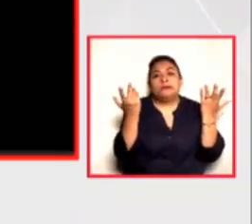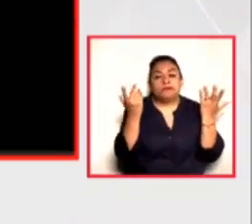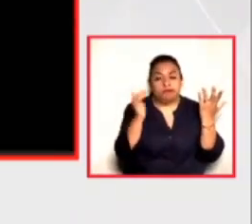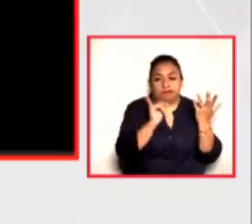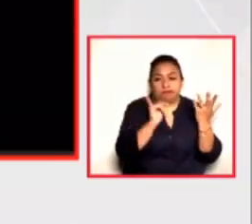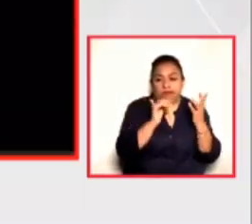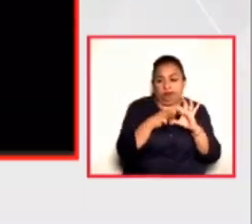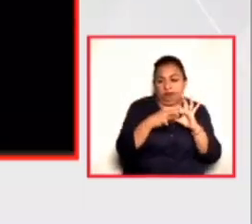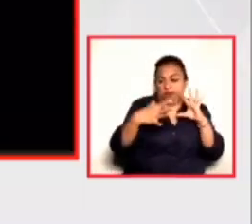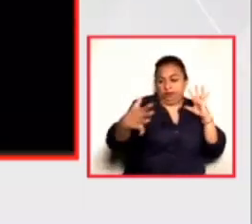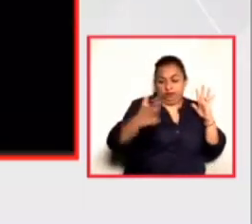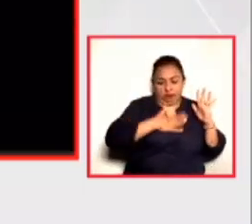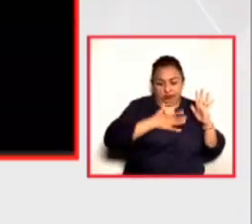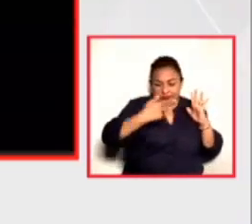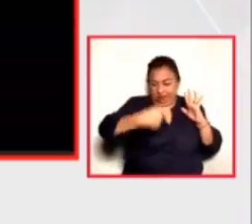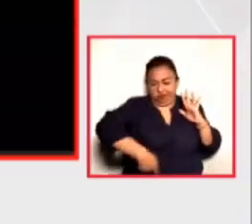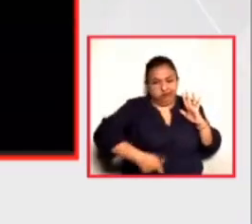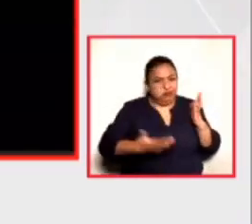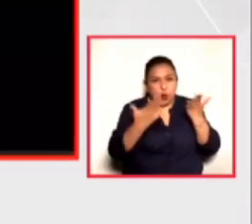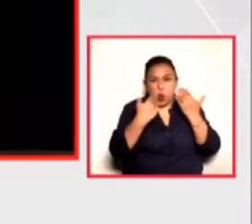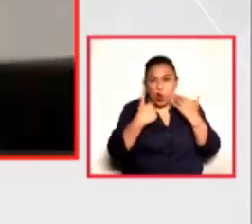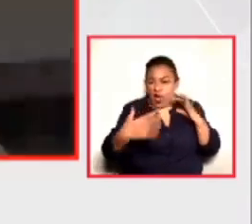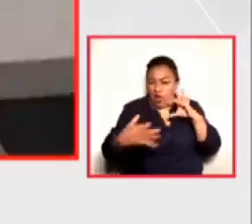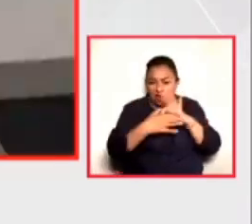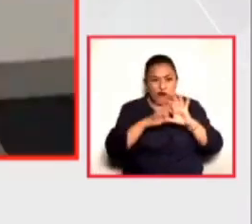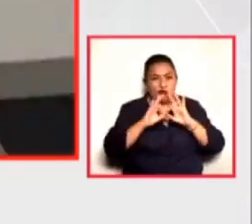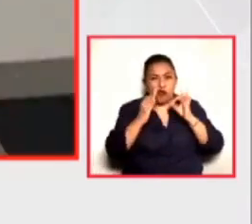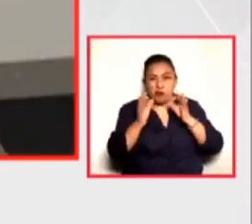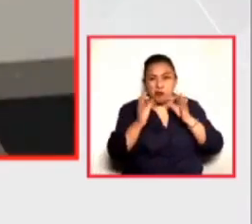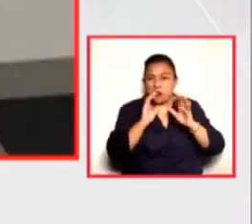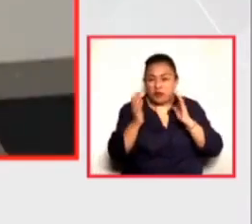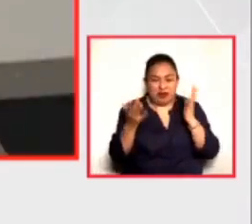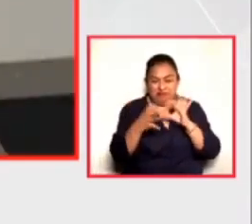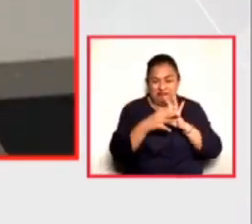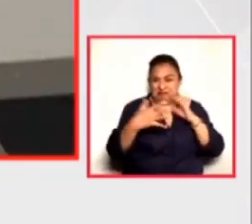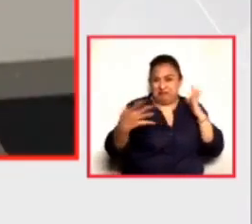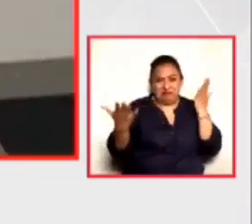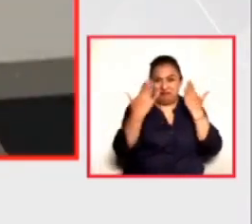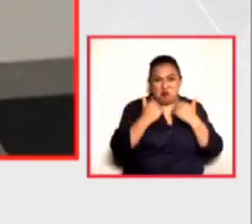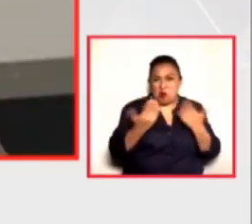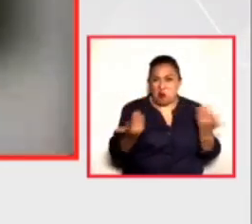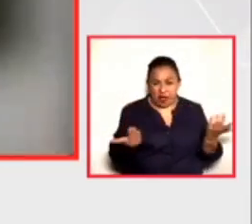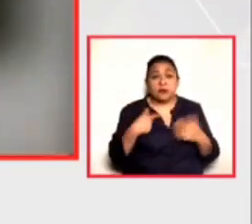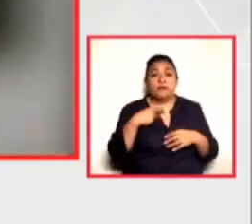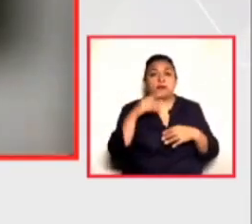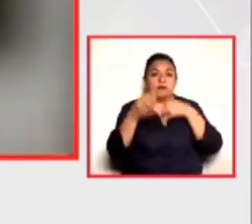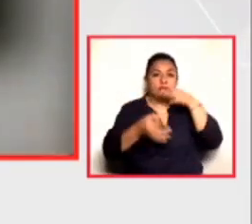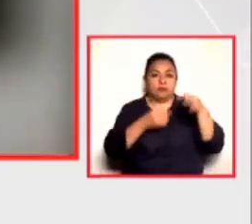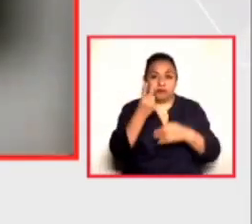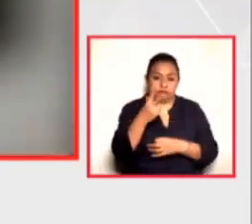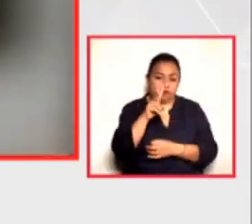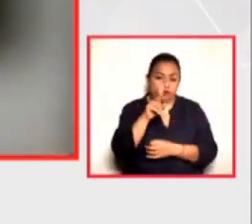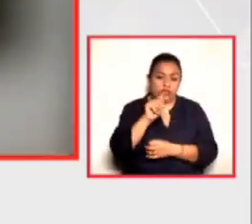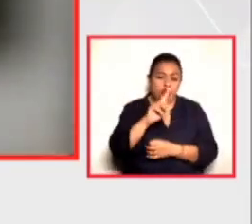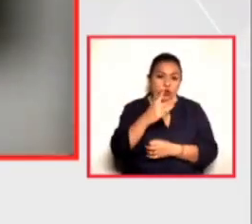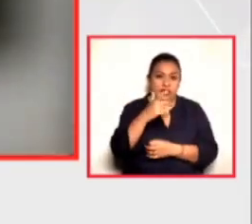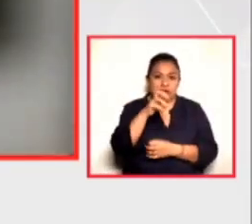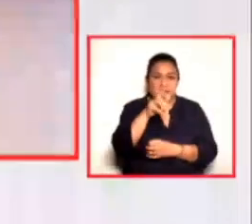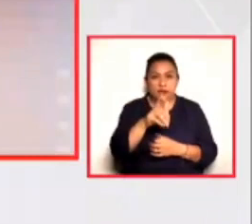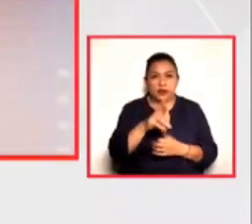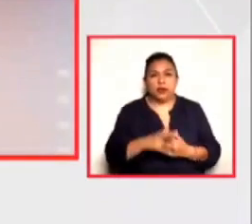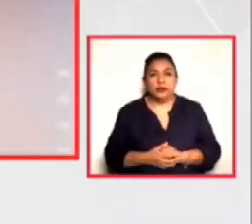y de nuestras propias formas de comunicarnos. Noticias 22, Víctor Gaspar.